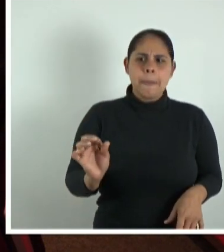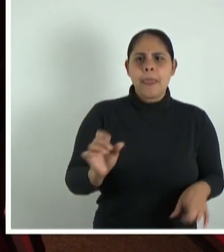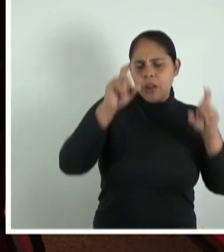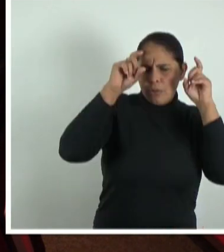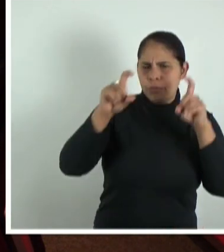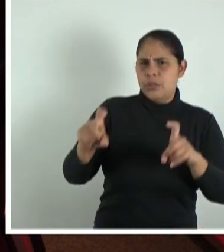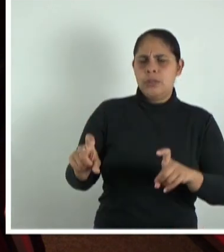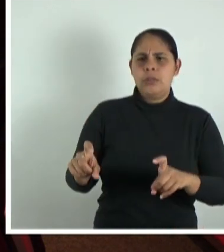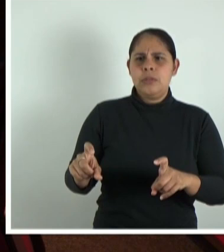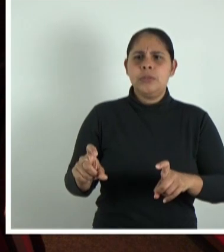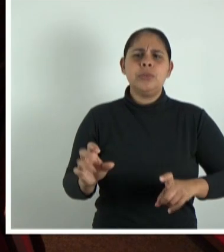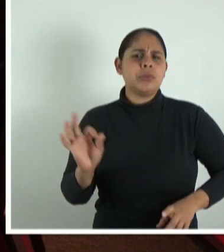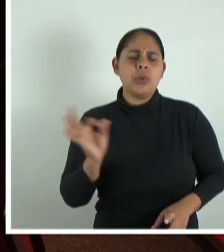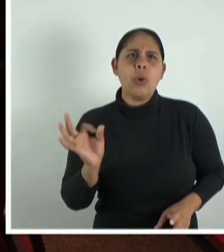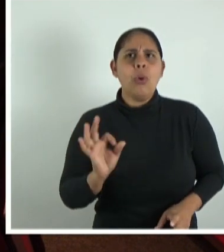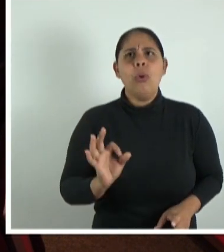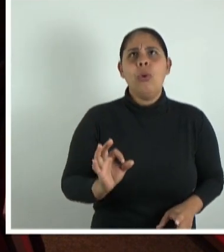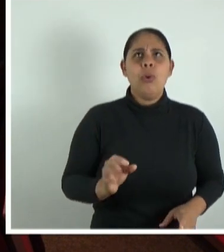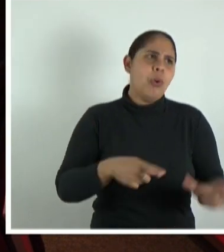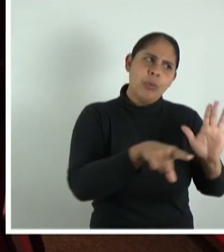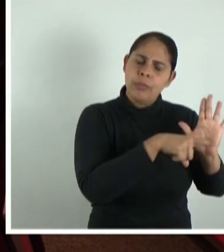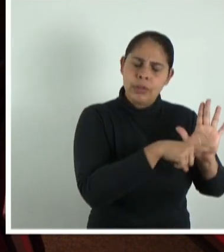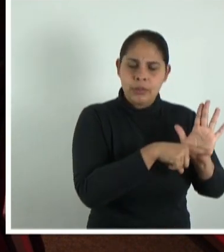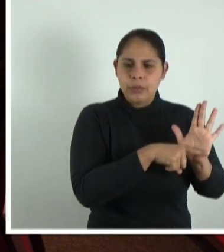y menos todavía una doctrina.